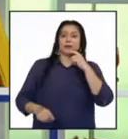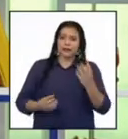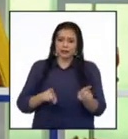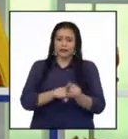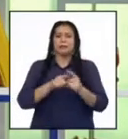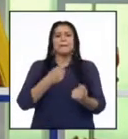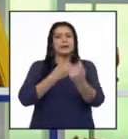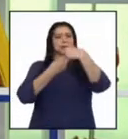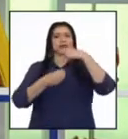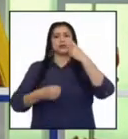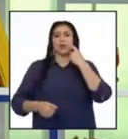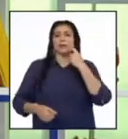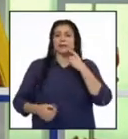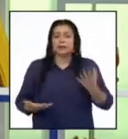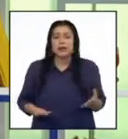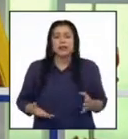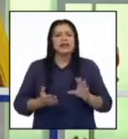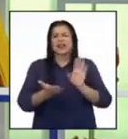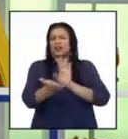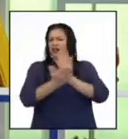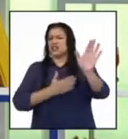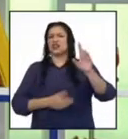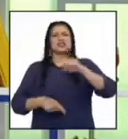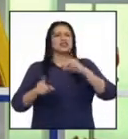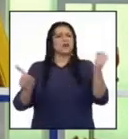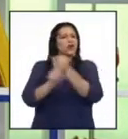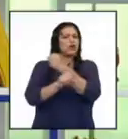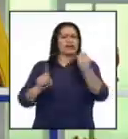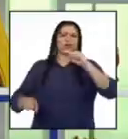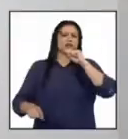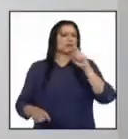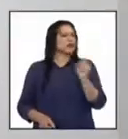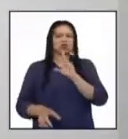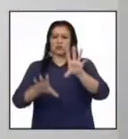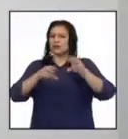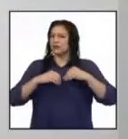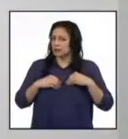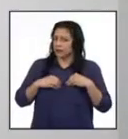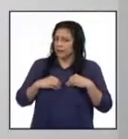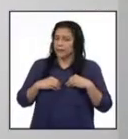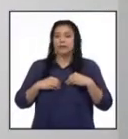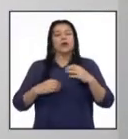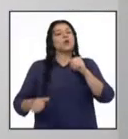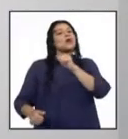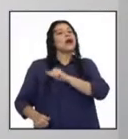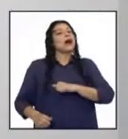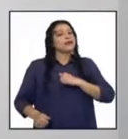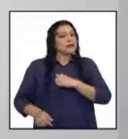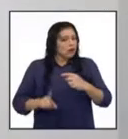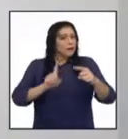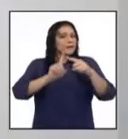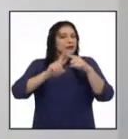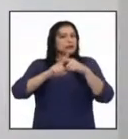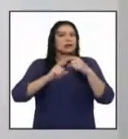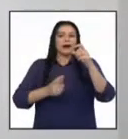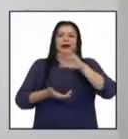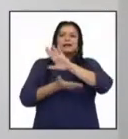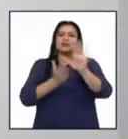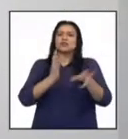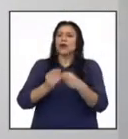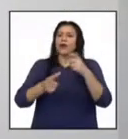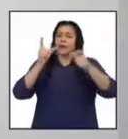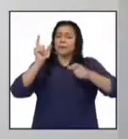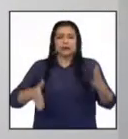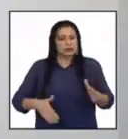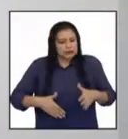participación entre hombres y mujeres y rechazar todo tipo de violencia contra las mujeres. Con una actitud proactiva de la población